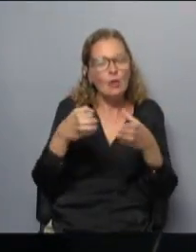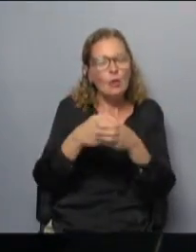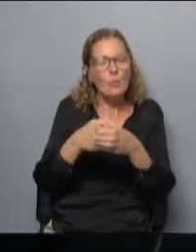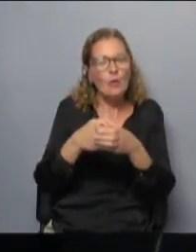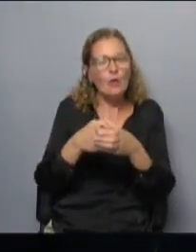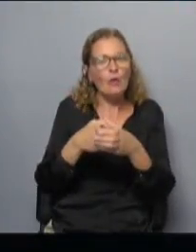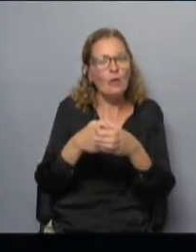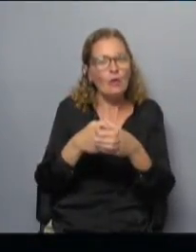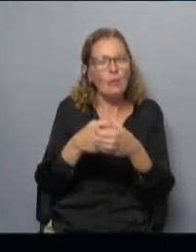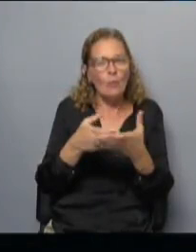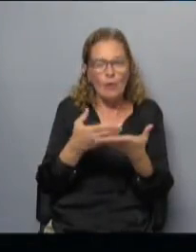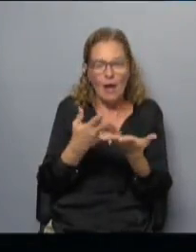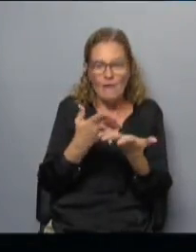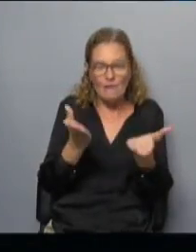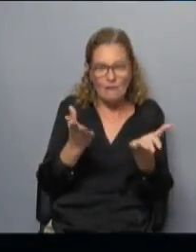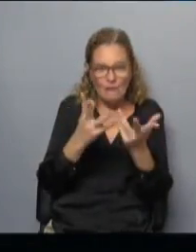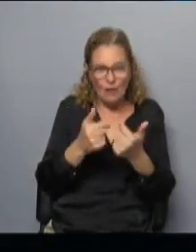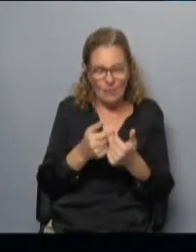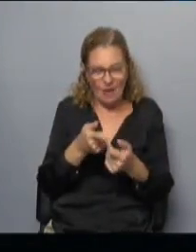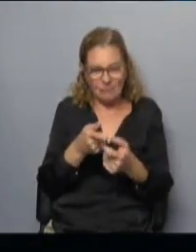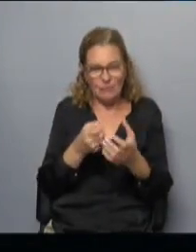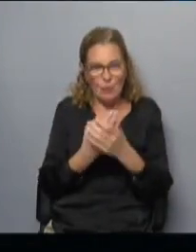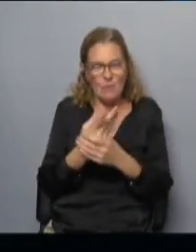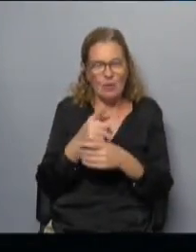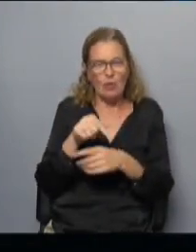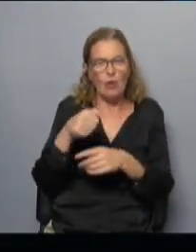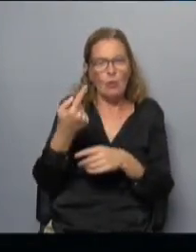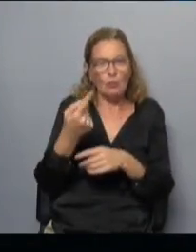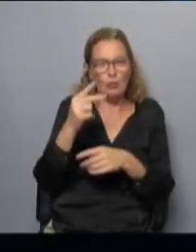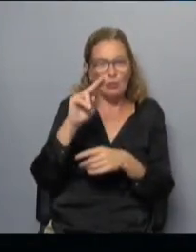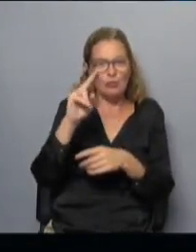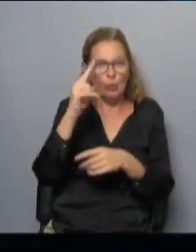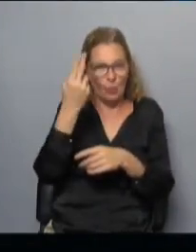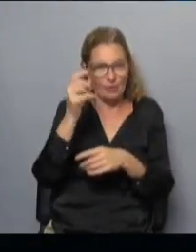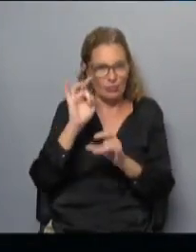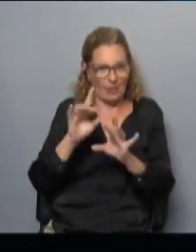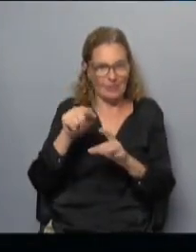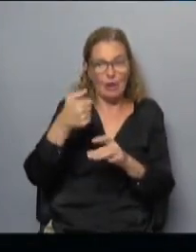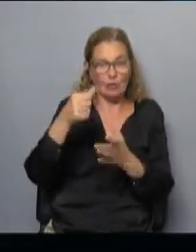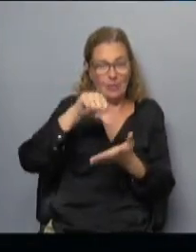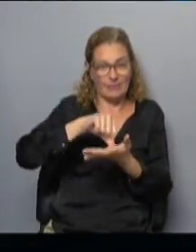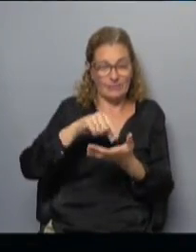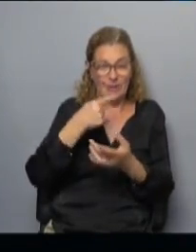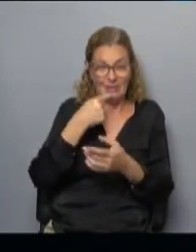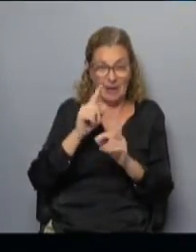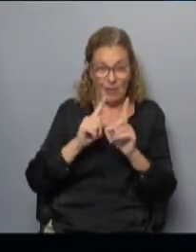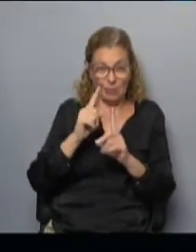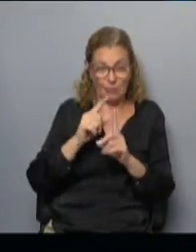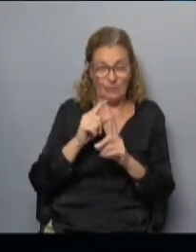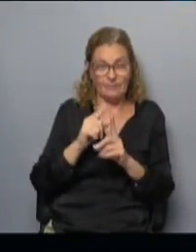punto arregle fuera un modelo a seguir éste no sólo en uruguay es en otras partes del mundo voy a repetir algunas cosas